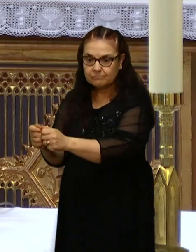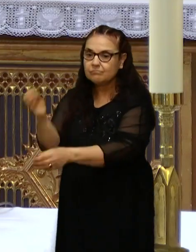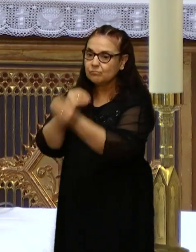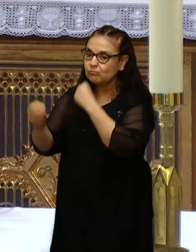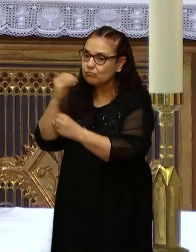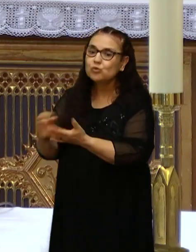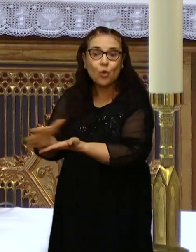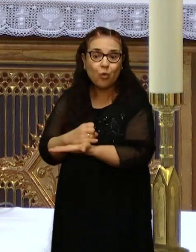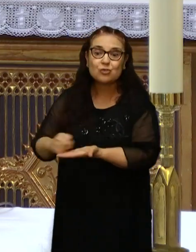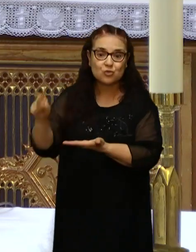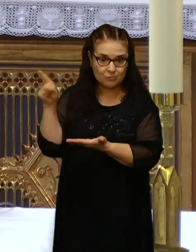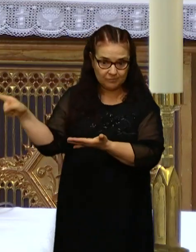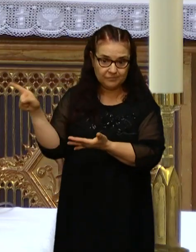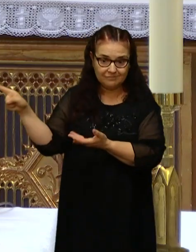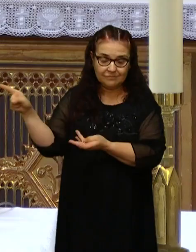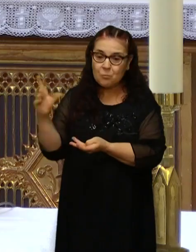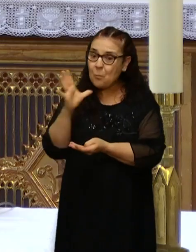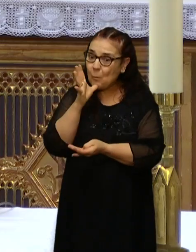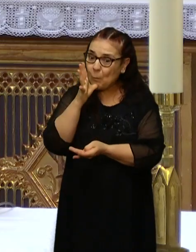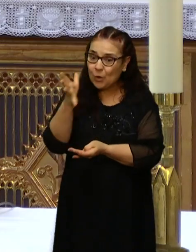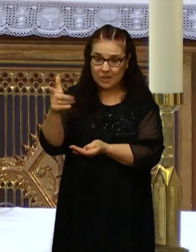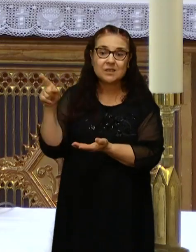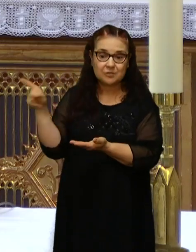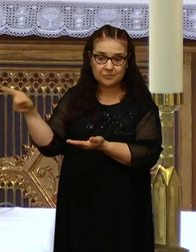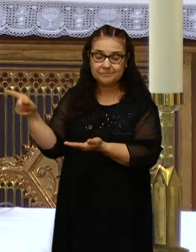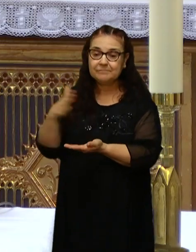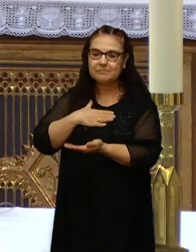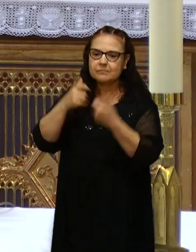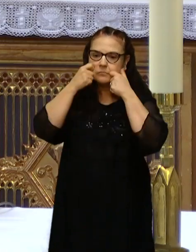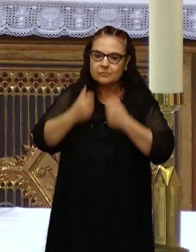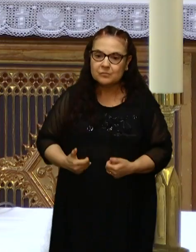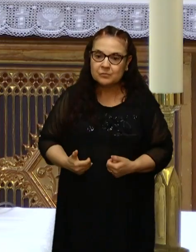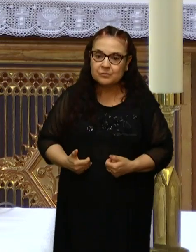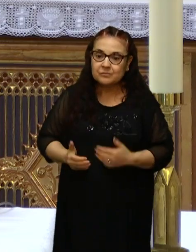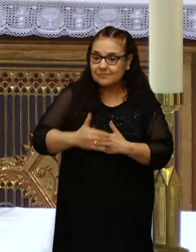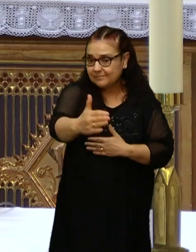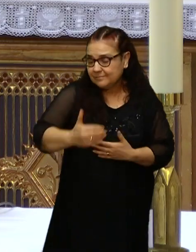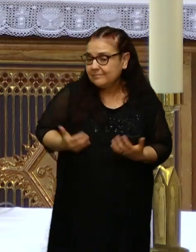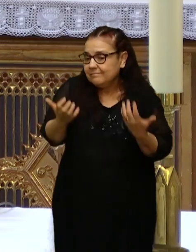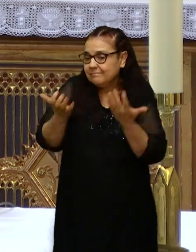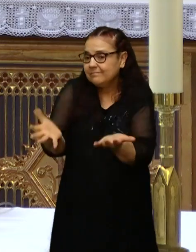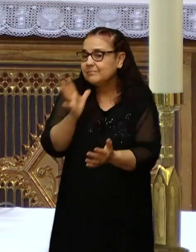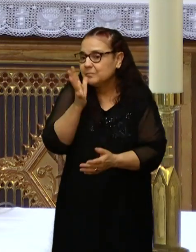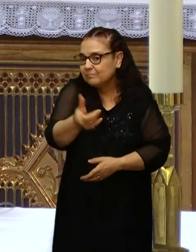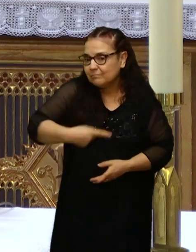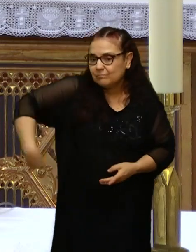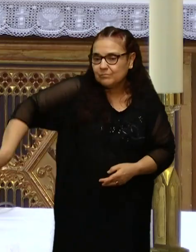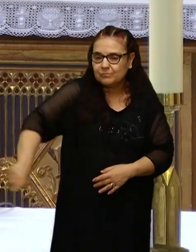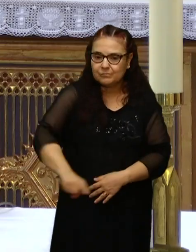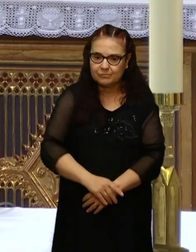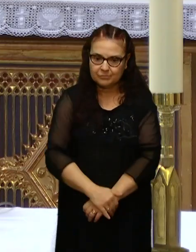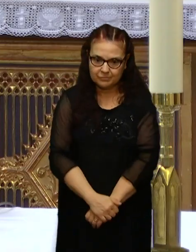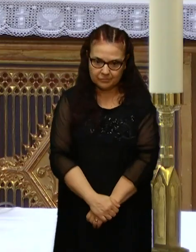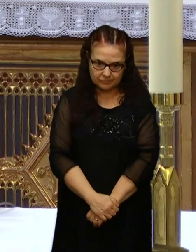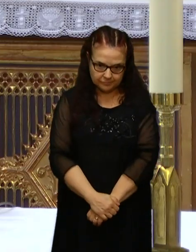tomad y comed todos de él, porque esto es mi cuerpo que será entregado por